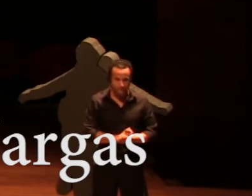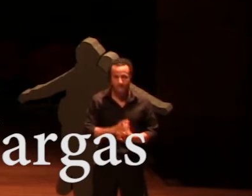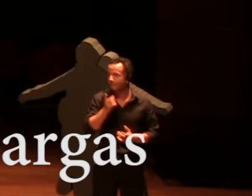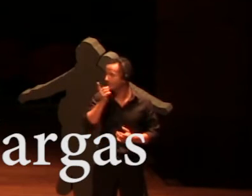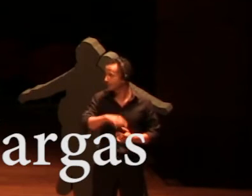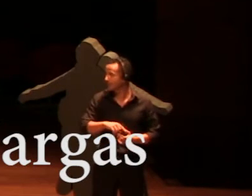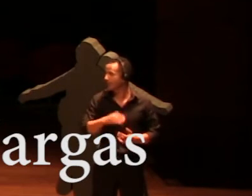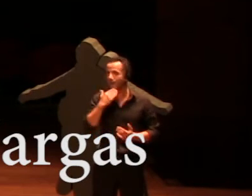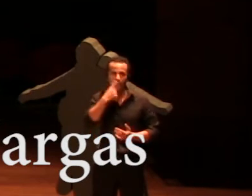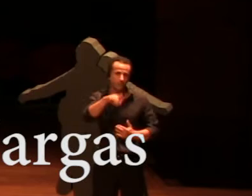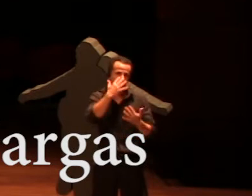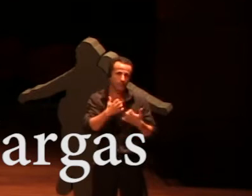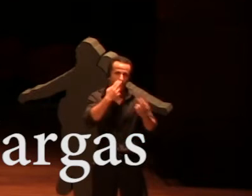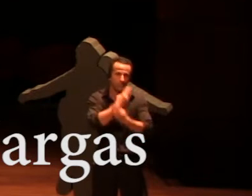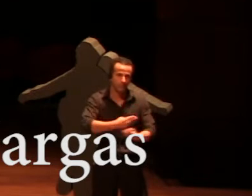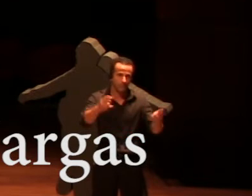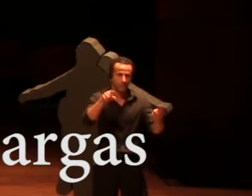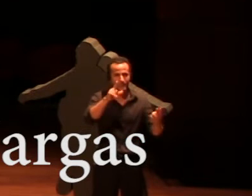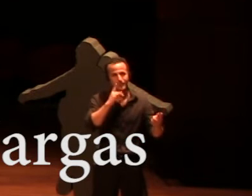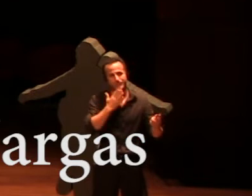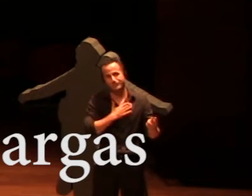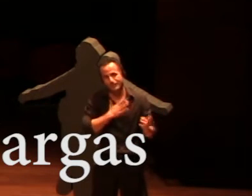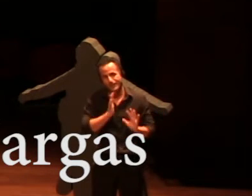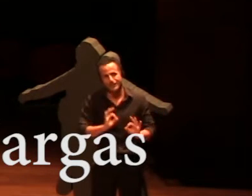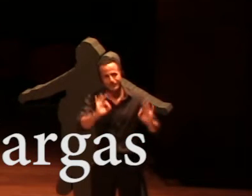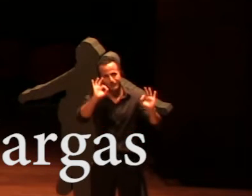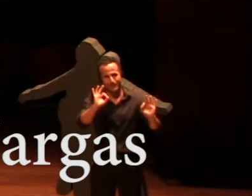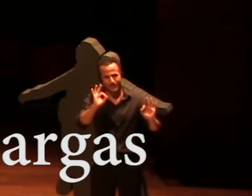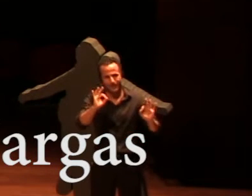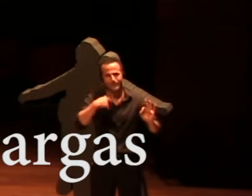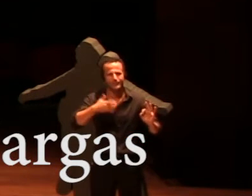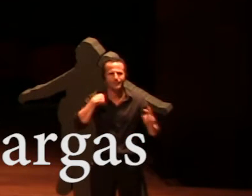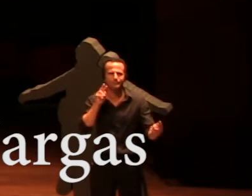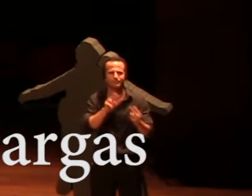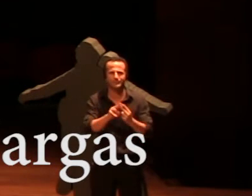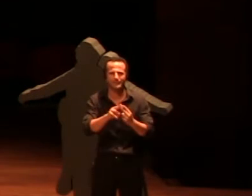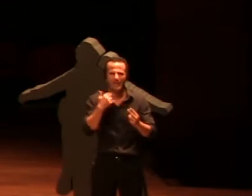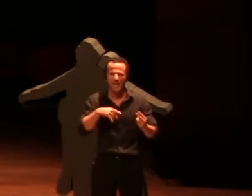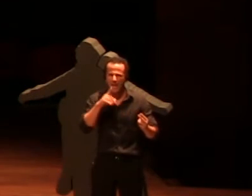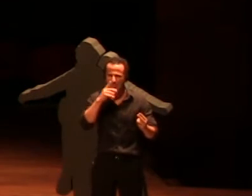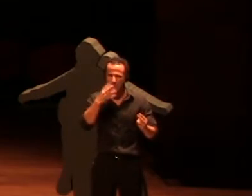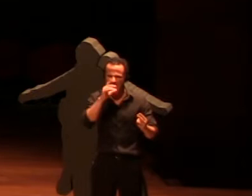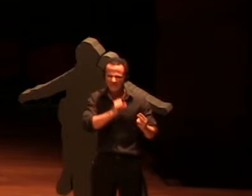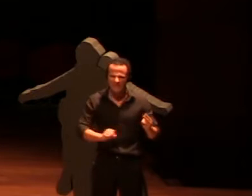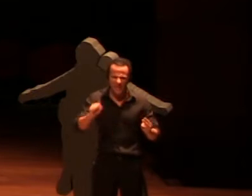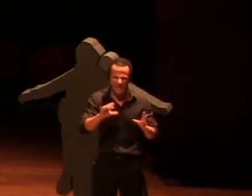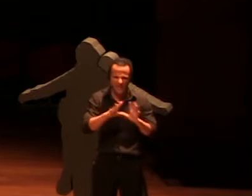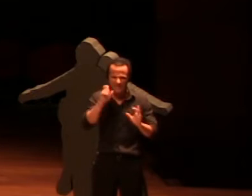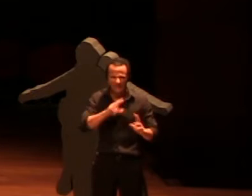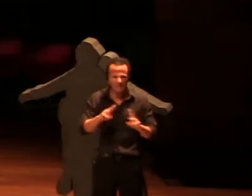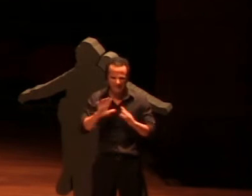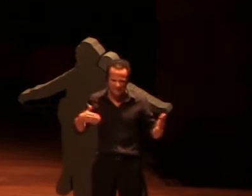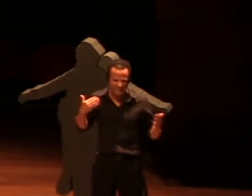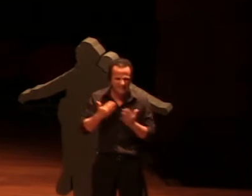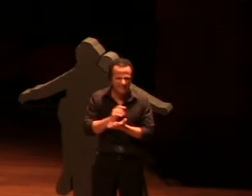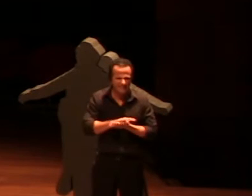bueno, también sobre todo al público. Es un público para mí muy especial. La verdad que he encontrado gente que hacía 20 años que no veía, 10 años que no veía,